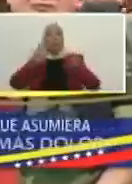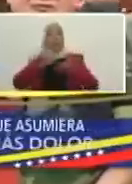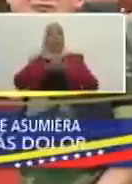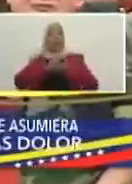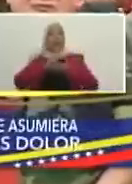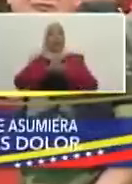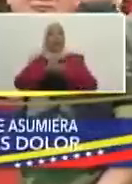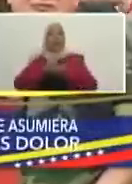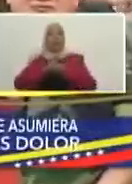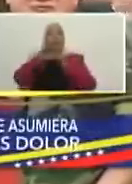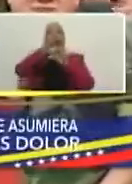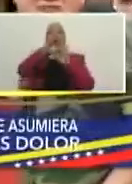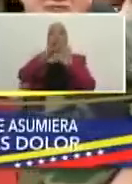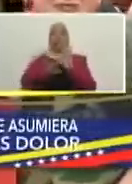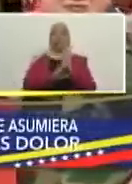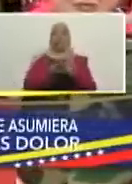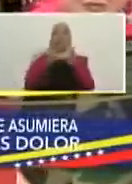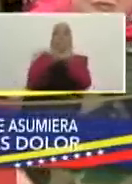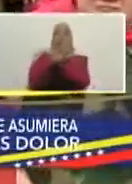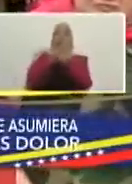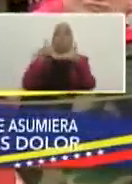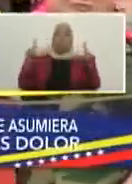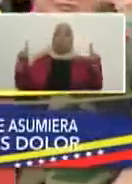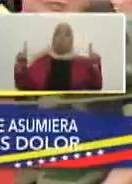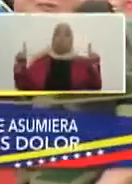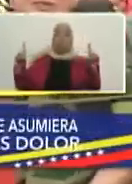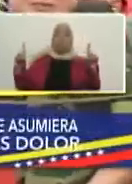la constitución, de la democracia.